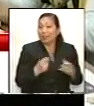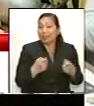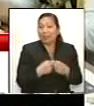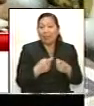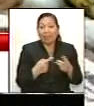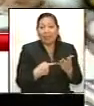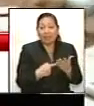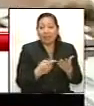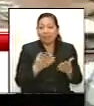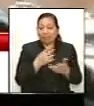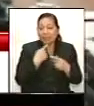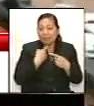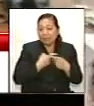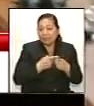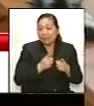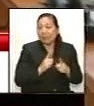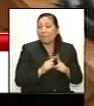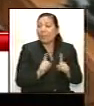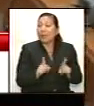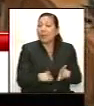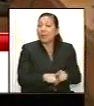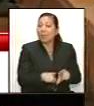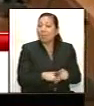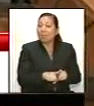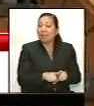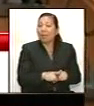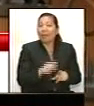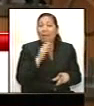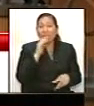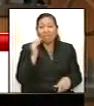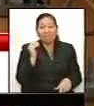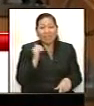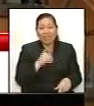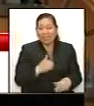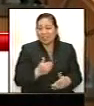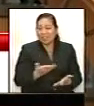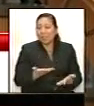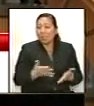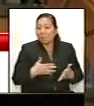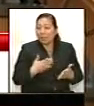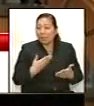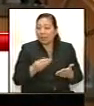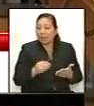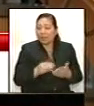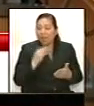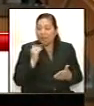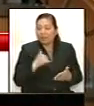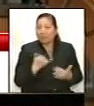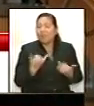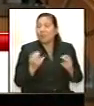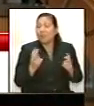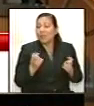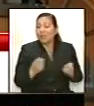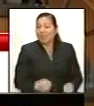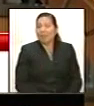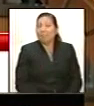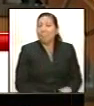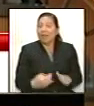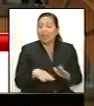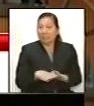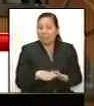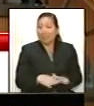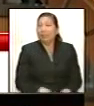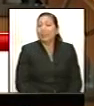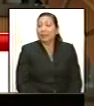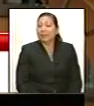teoría debería ir a la divindad. Pero también es un tema de estafa, con lo cual pudiera ir a la unidad de estafas. Es un tema interno de la